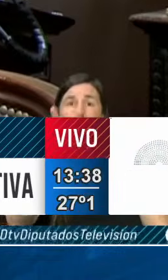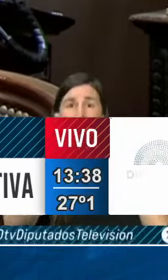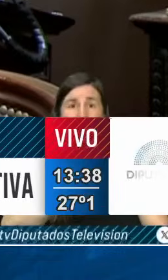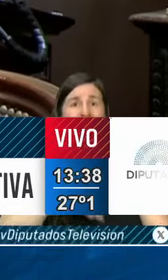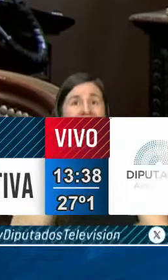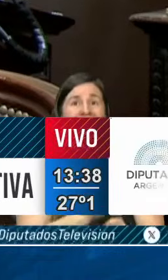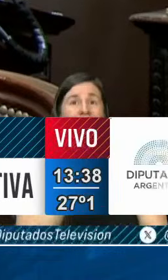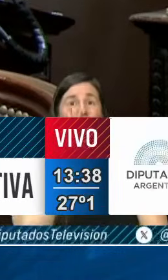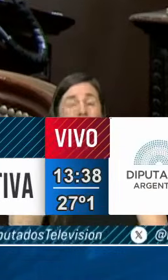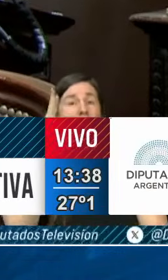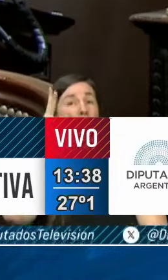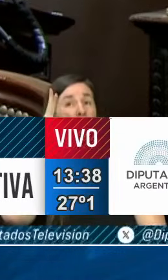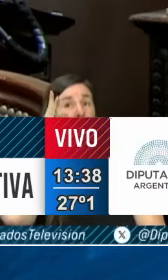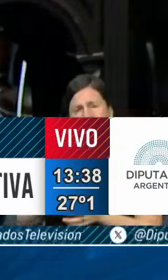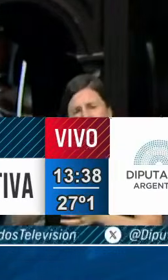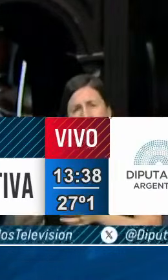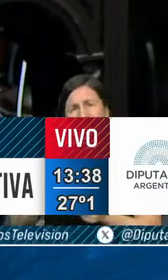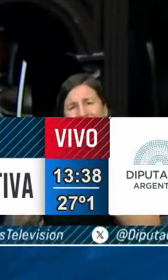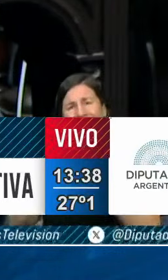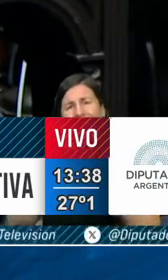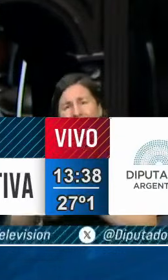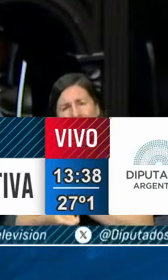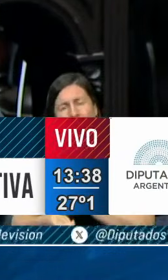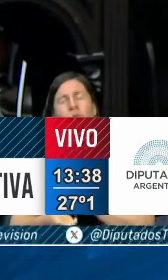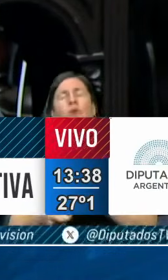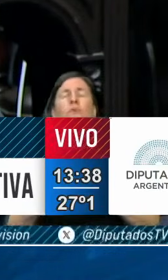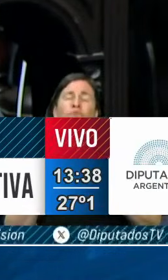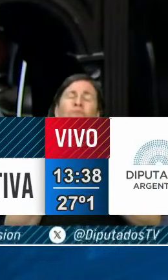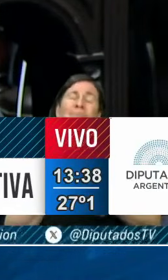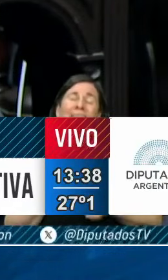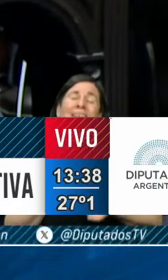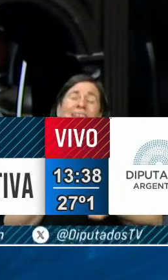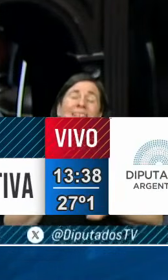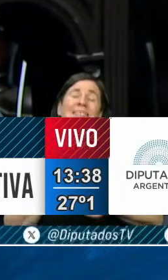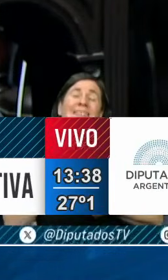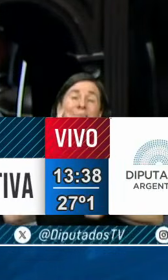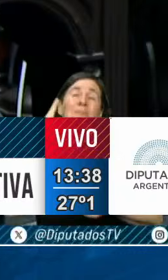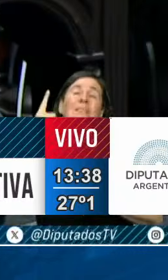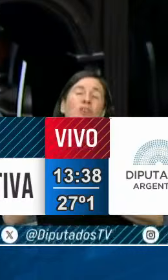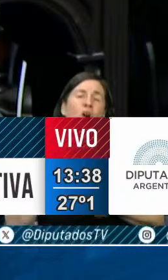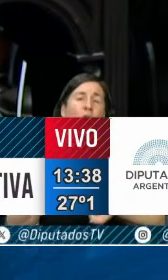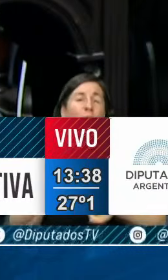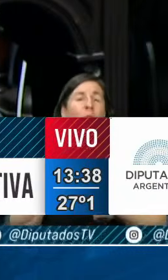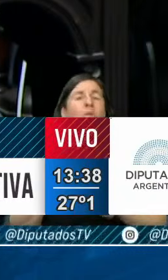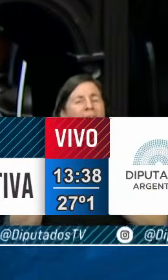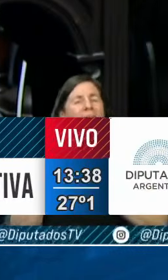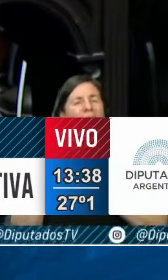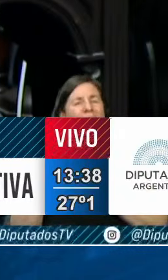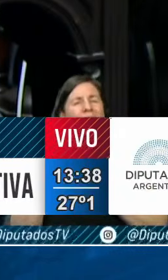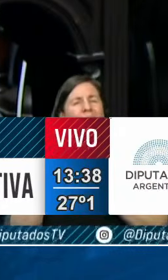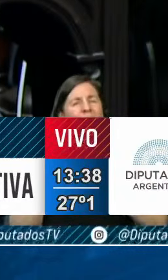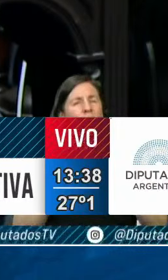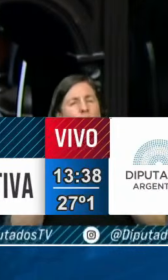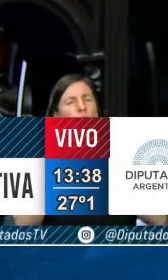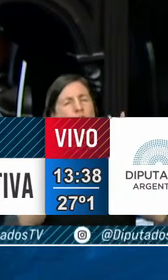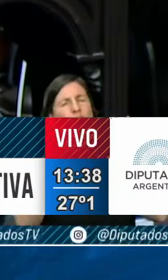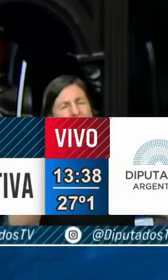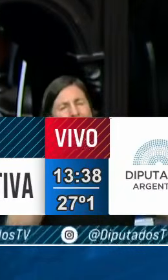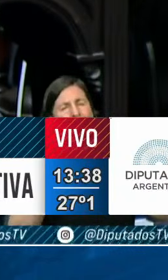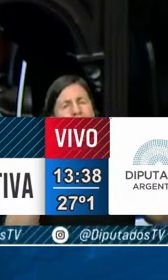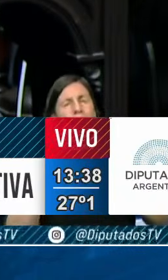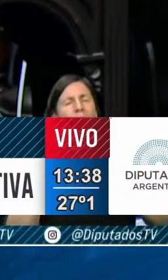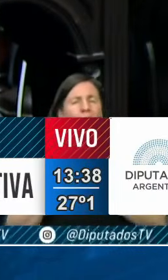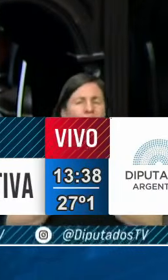pase de factura más grande todavía en medio de un debate, yo decía, que se está dando por la conducción a